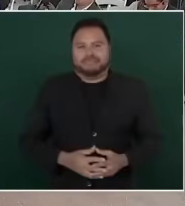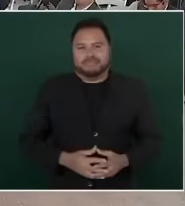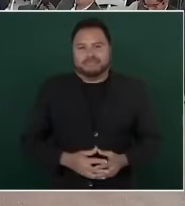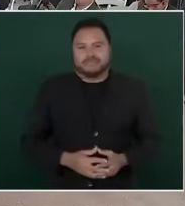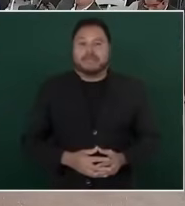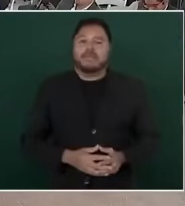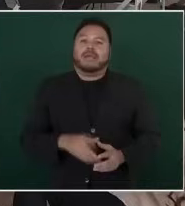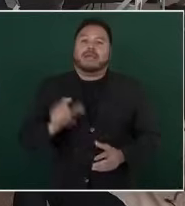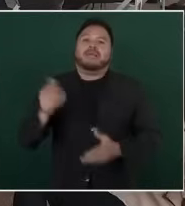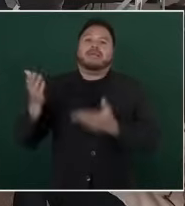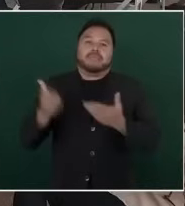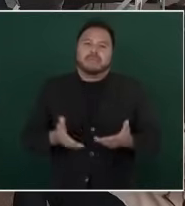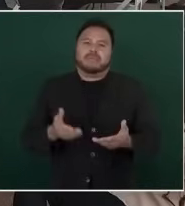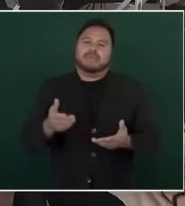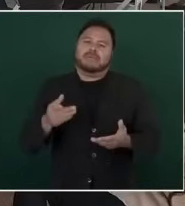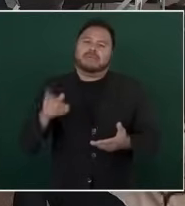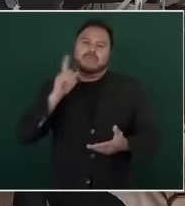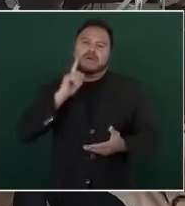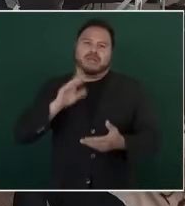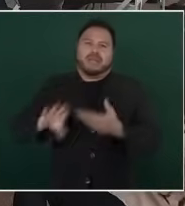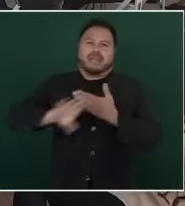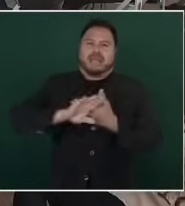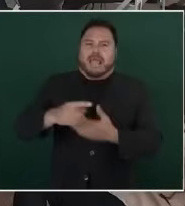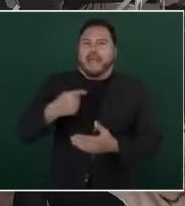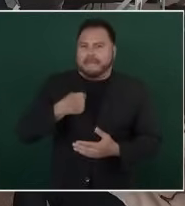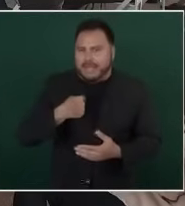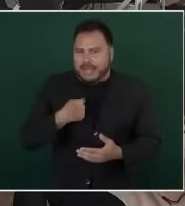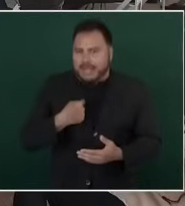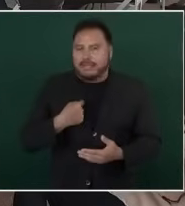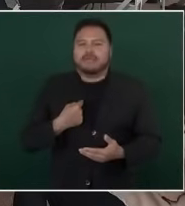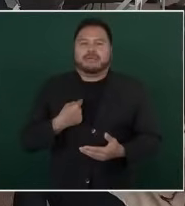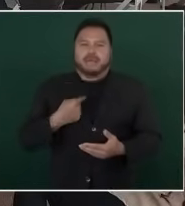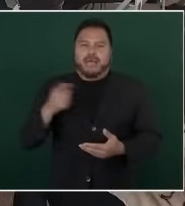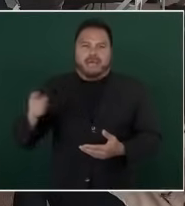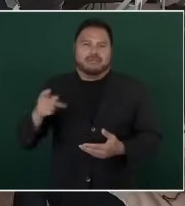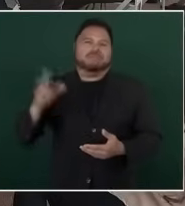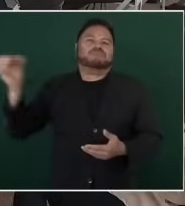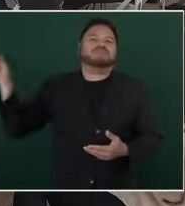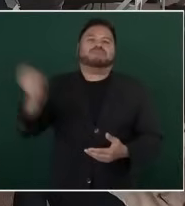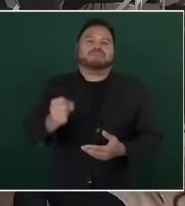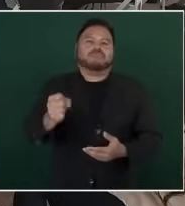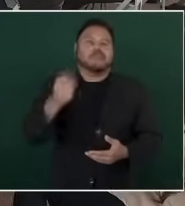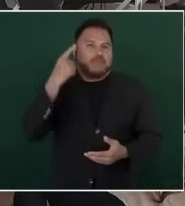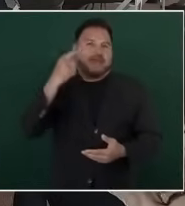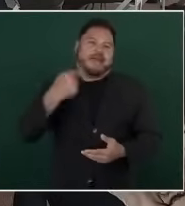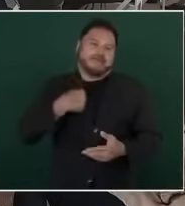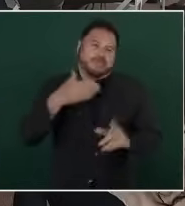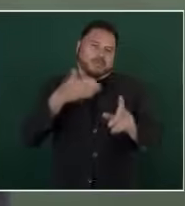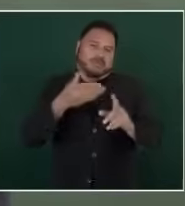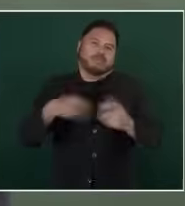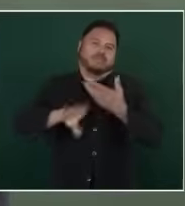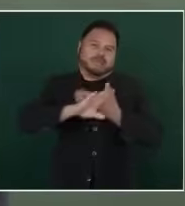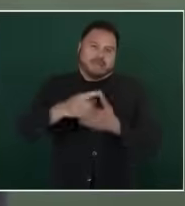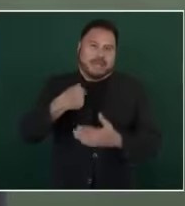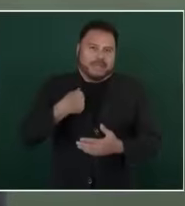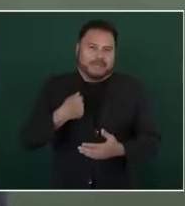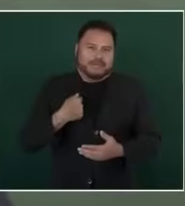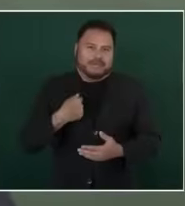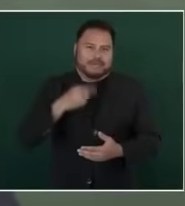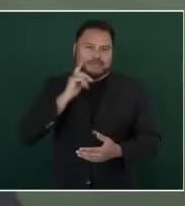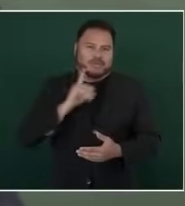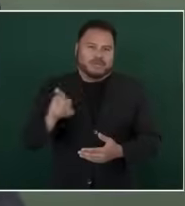y vino a hablar mal de mí, y la trajeron con ese propósito.